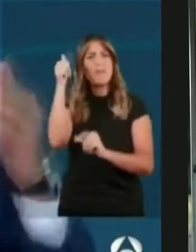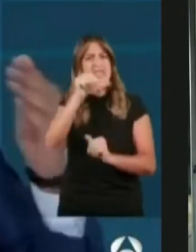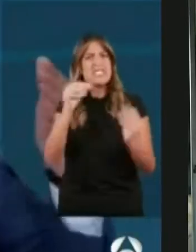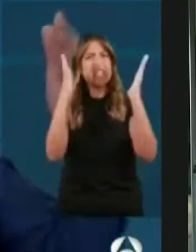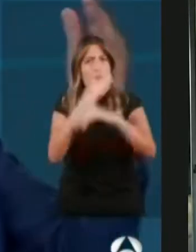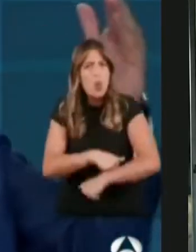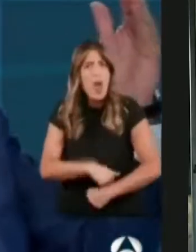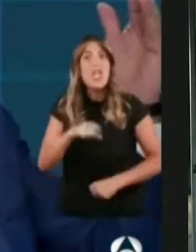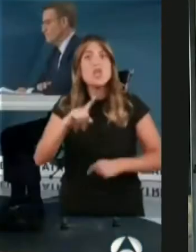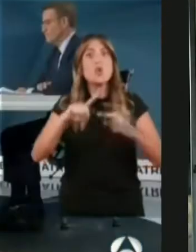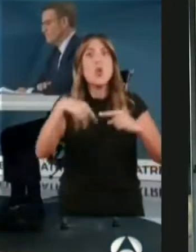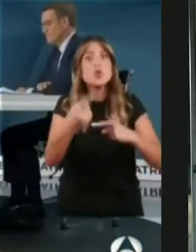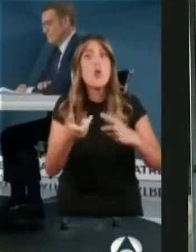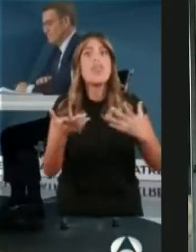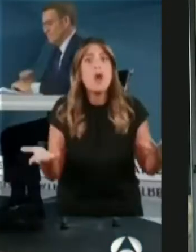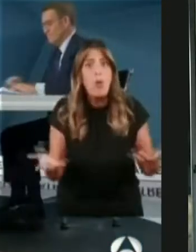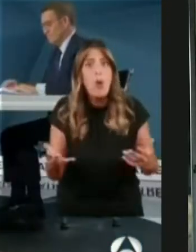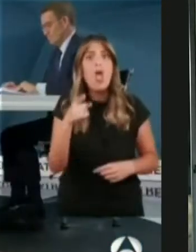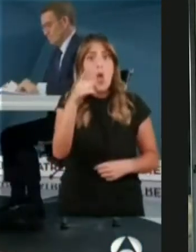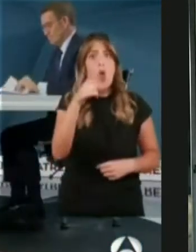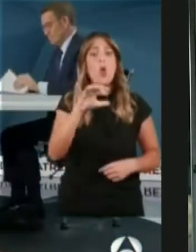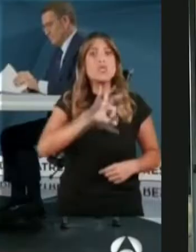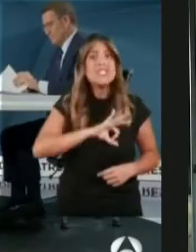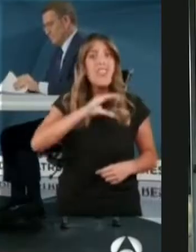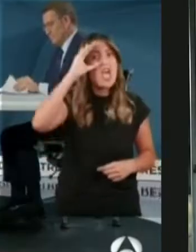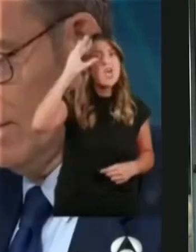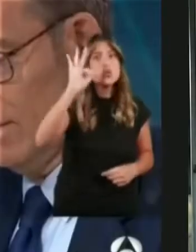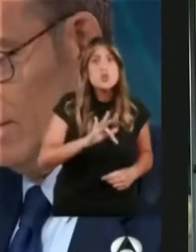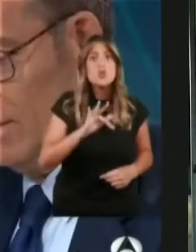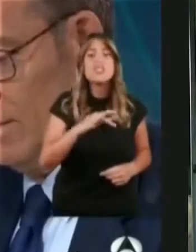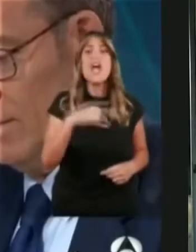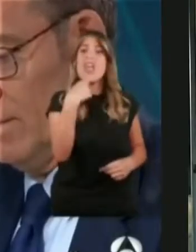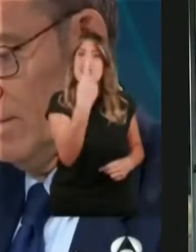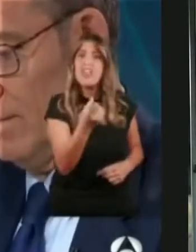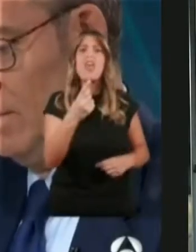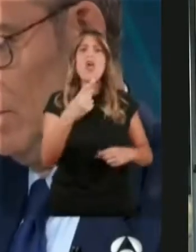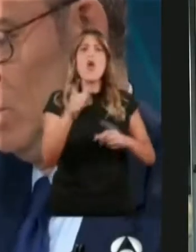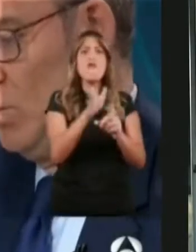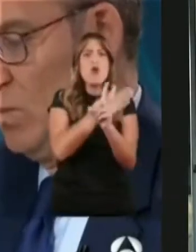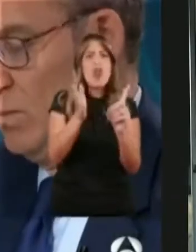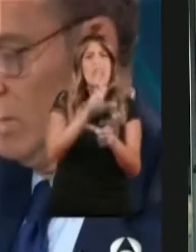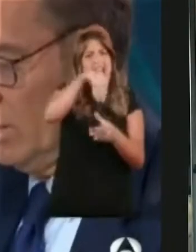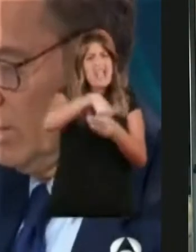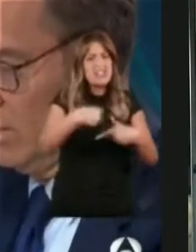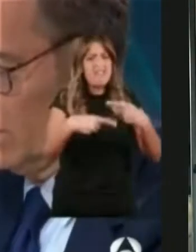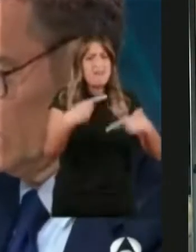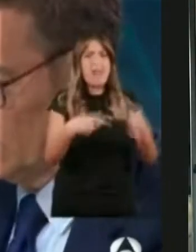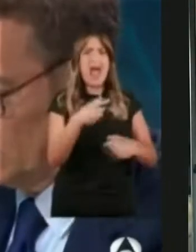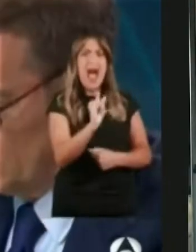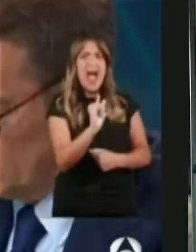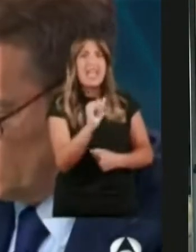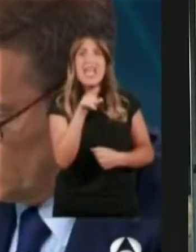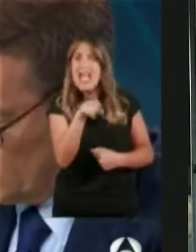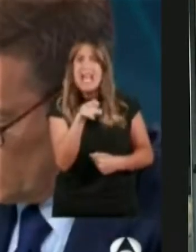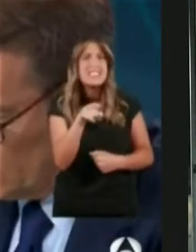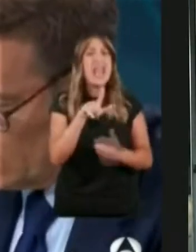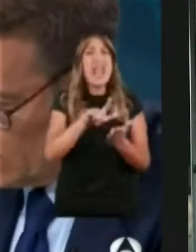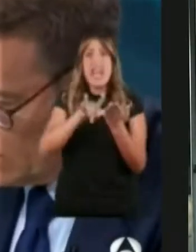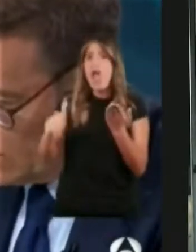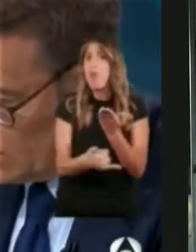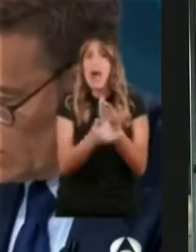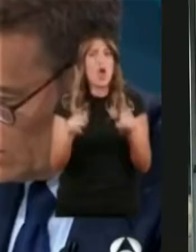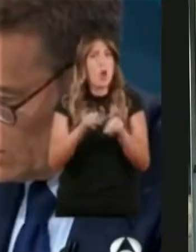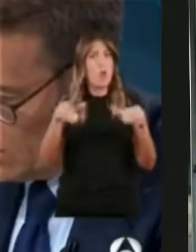normalmente apoyarán, en su caso, al Partido Popular, a las opciones de derecha. Y luego algunos de los